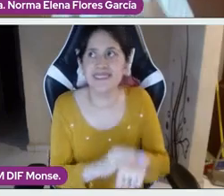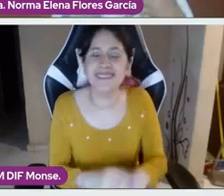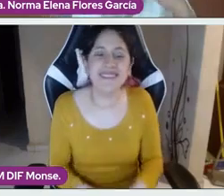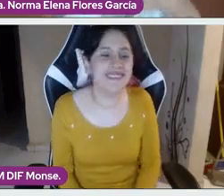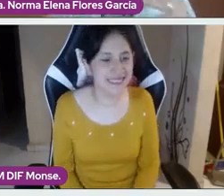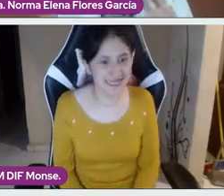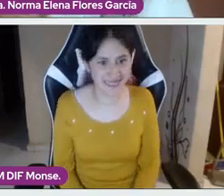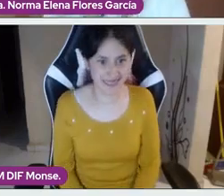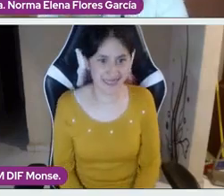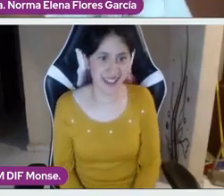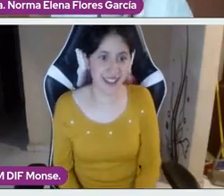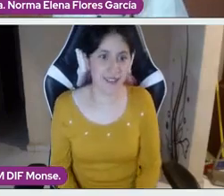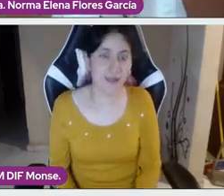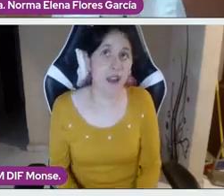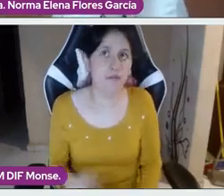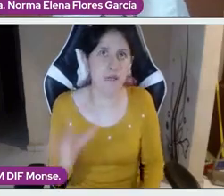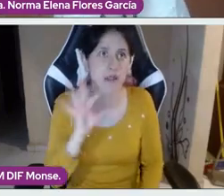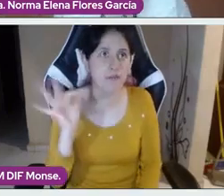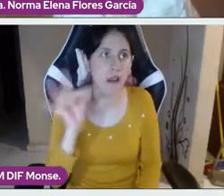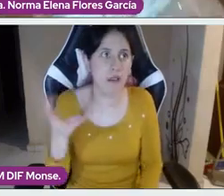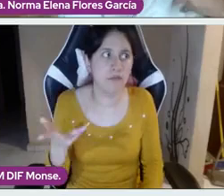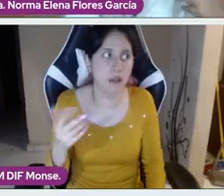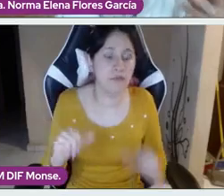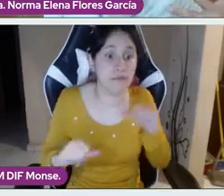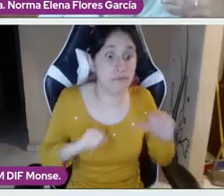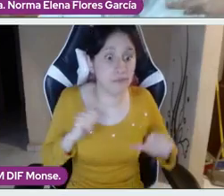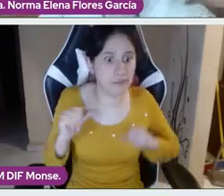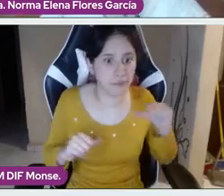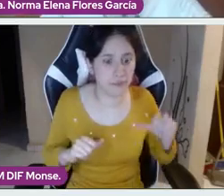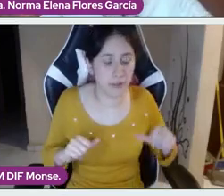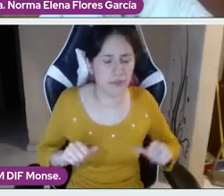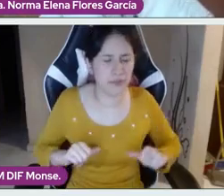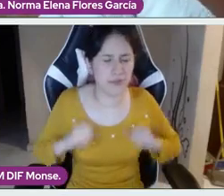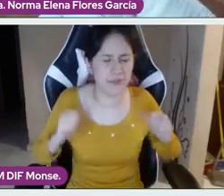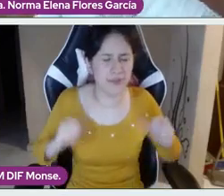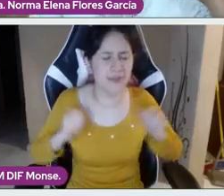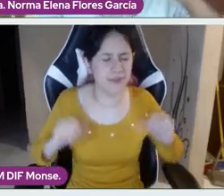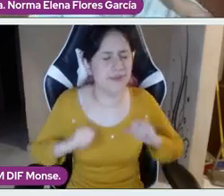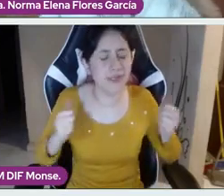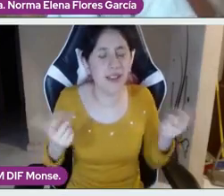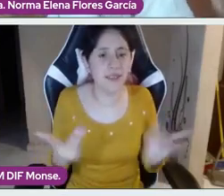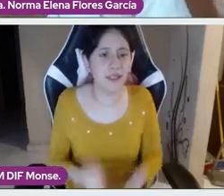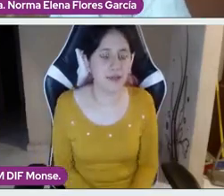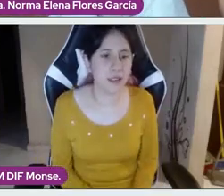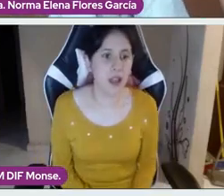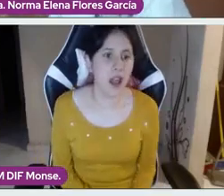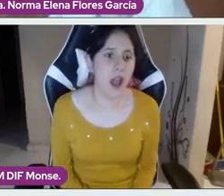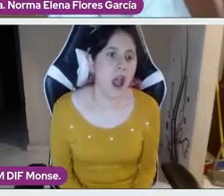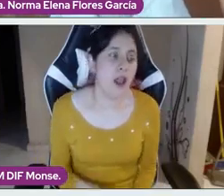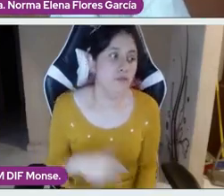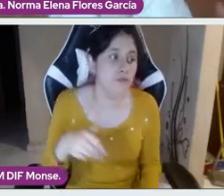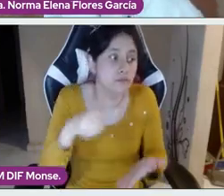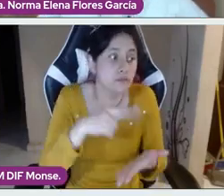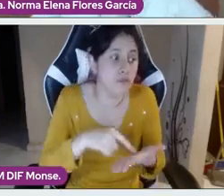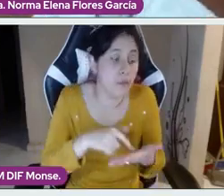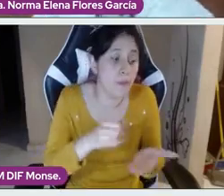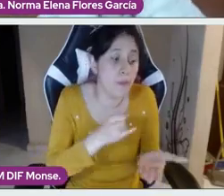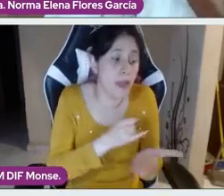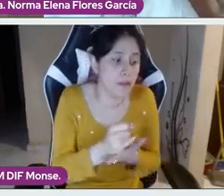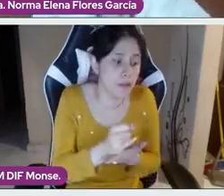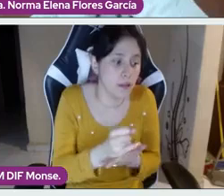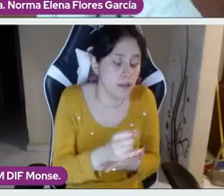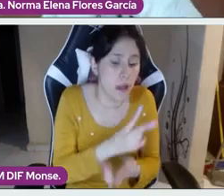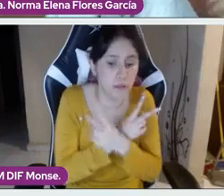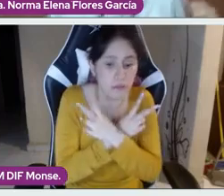¿no? En la etapa adolescente, pues los arrebatan, ¿no? Entonces, quien decide a dónde vamos de vacaciones, pues es, ¿no? El hijo, quien decide a dónde